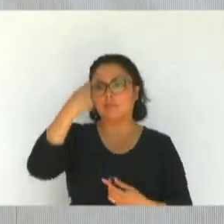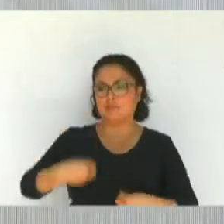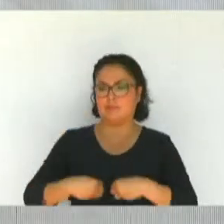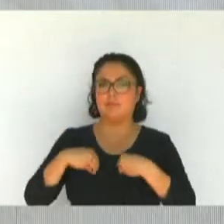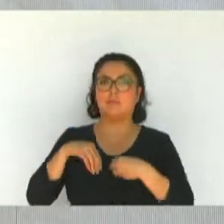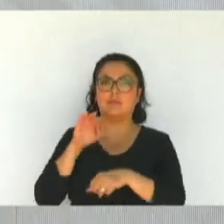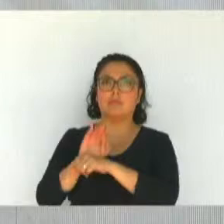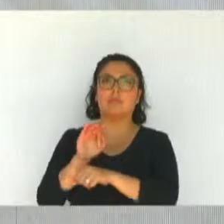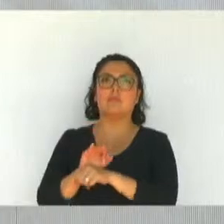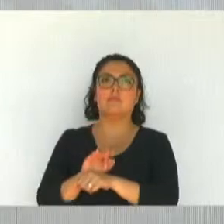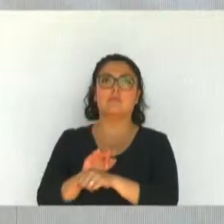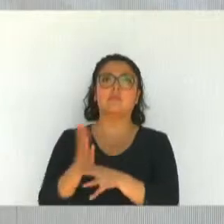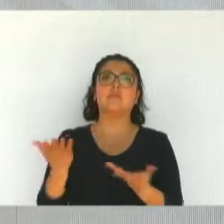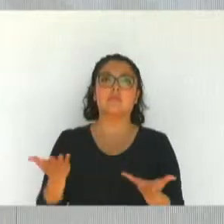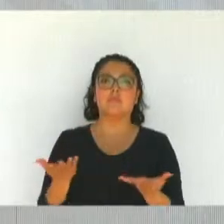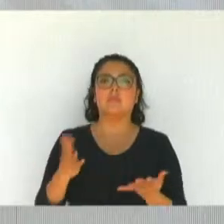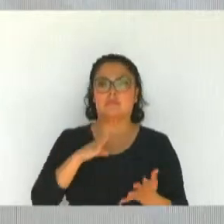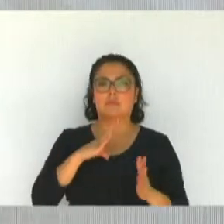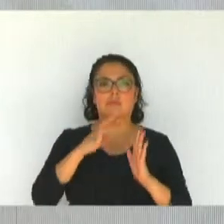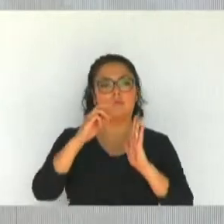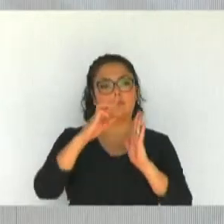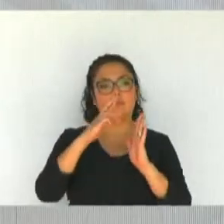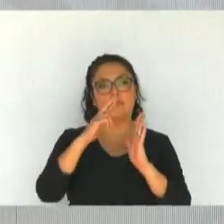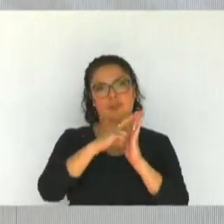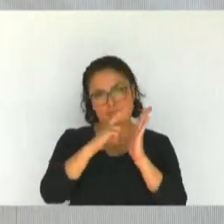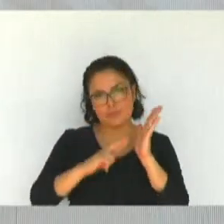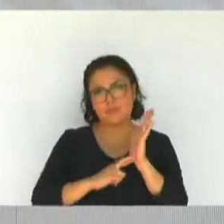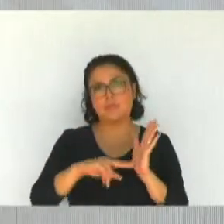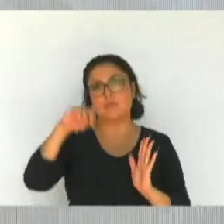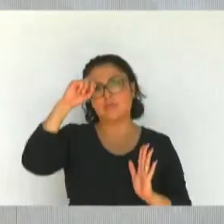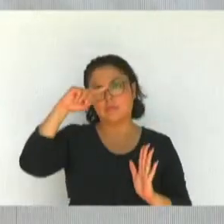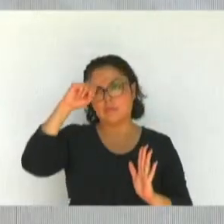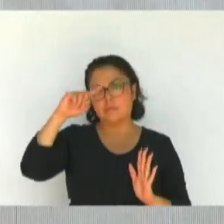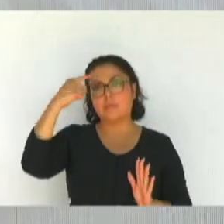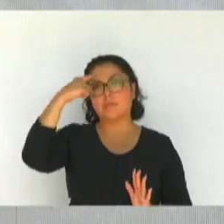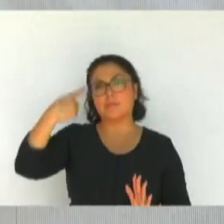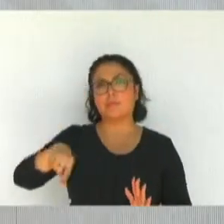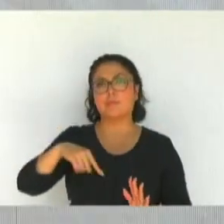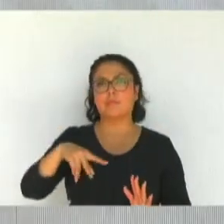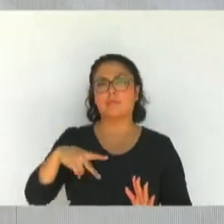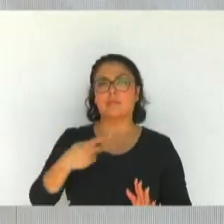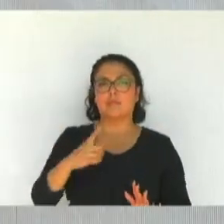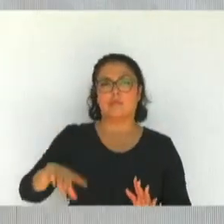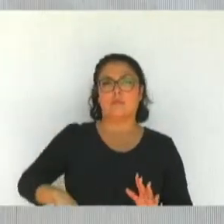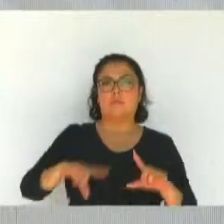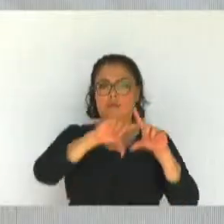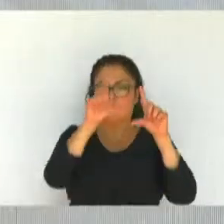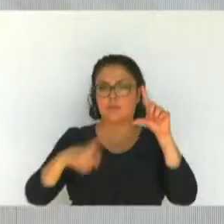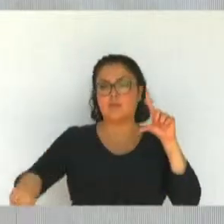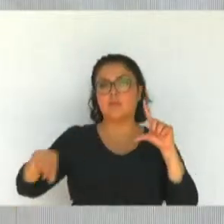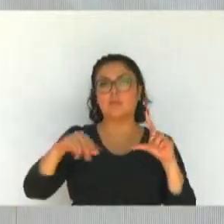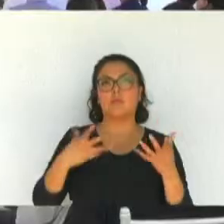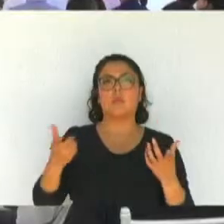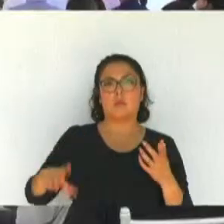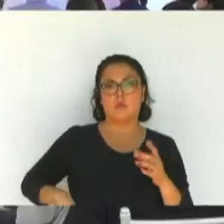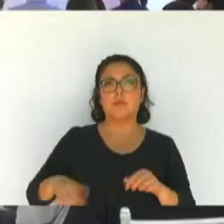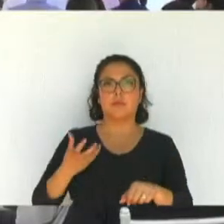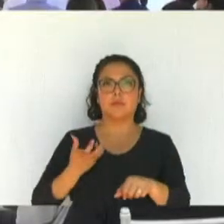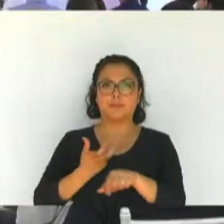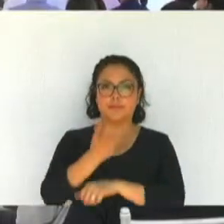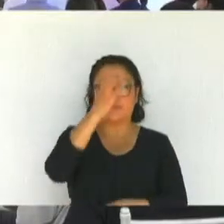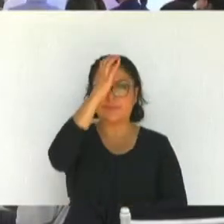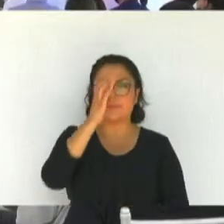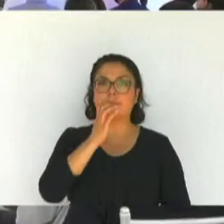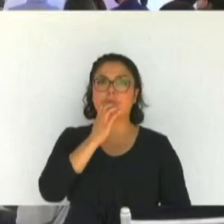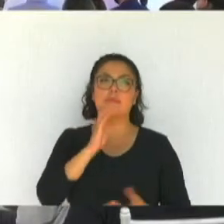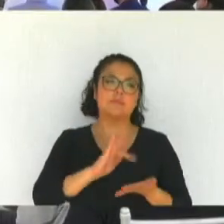solidariamente nos compartió al gobierno federal y a los gobiernos estatales por su apoyo. Gracias de corazón, muchas gracias